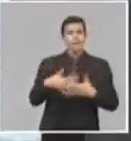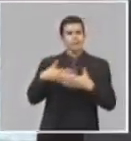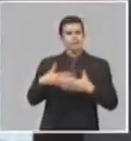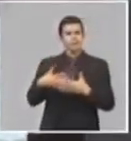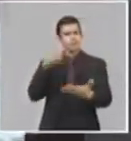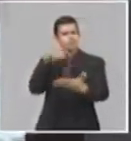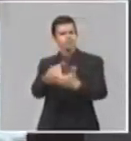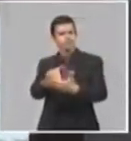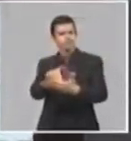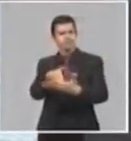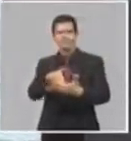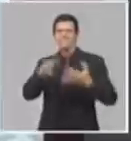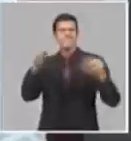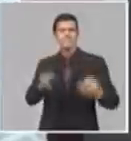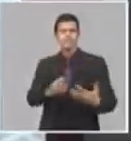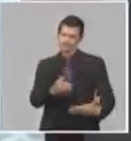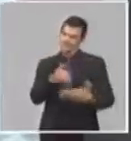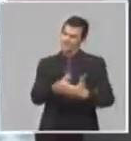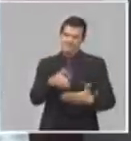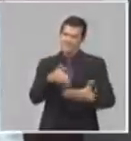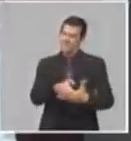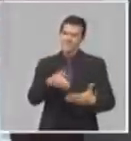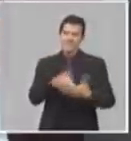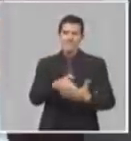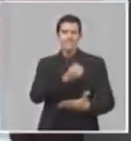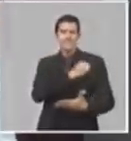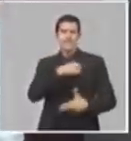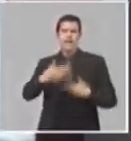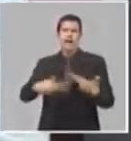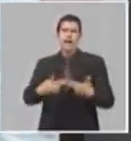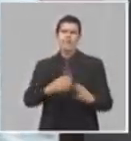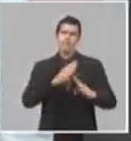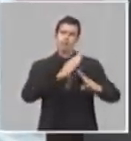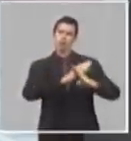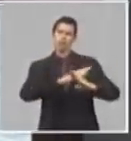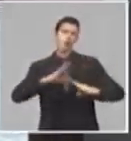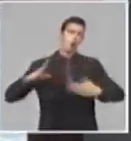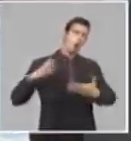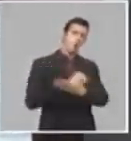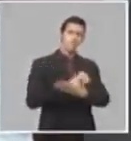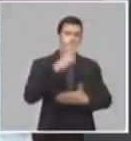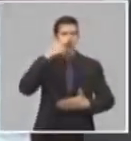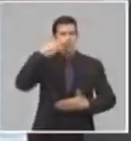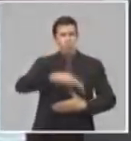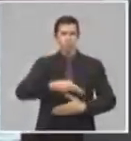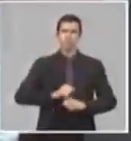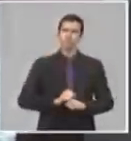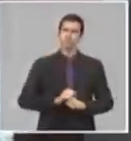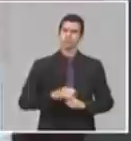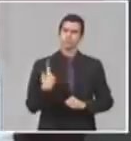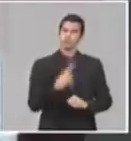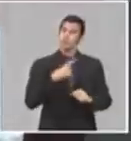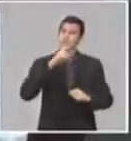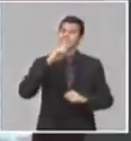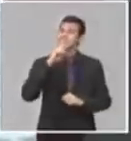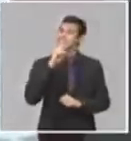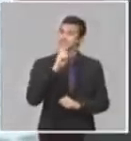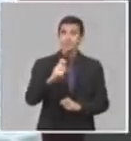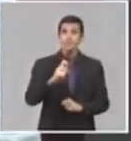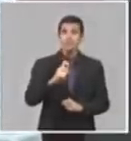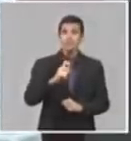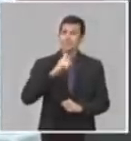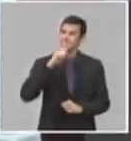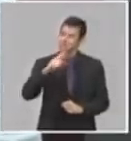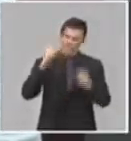porque tratan de que no llegue combustible a Cuba. Y entonces tenemos que comprar en terceros mercados a un precio más